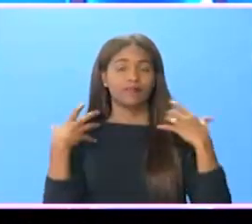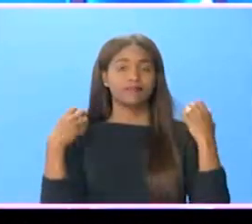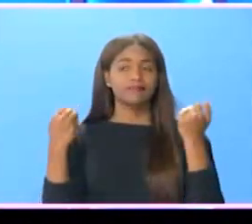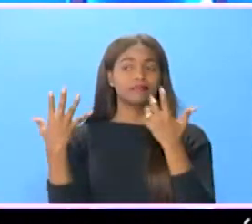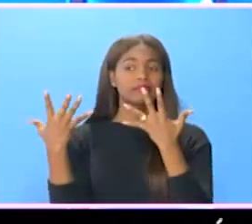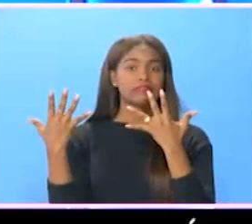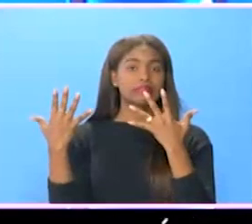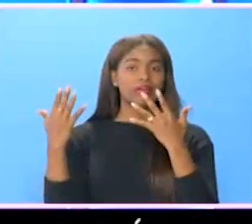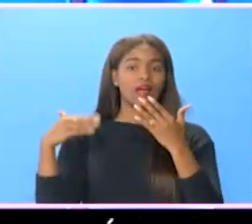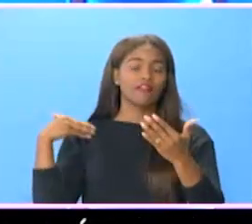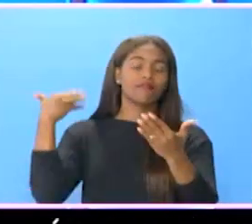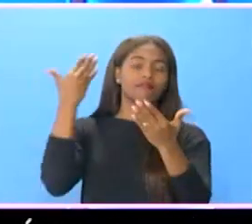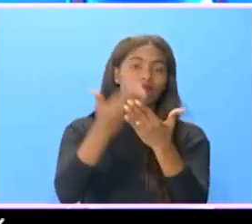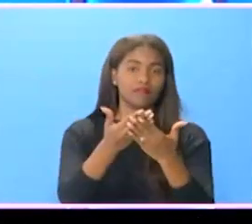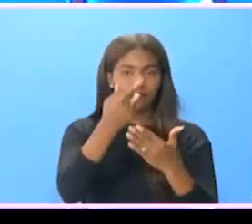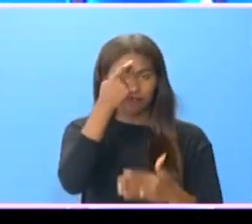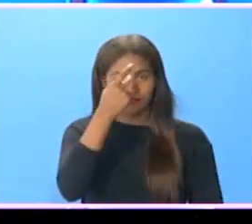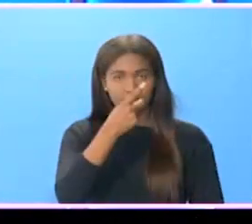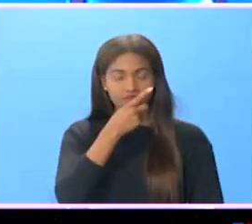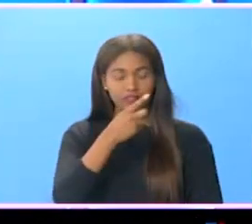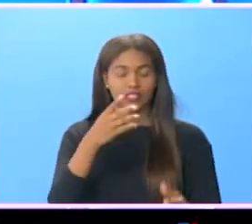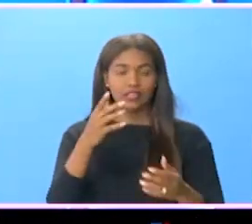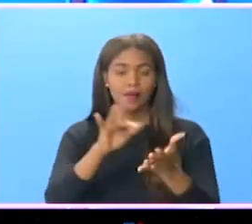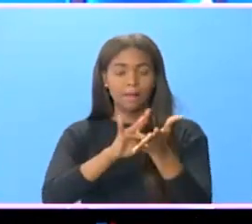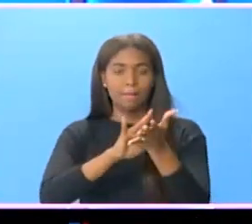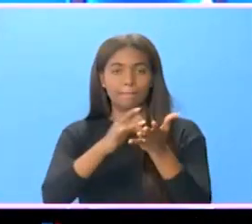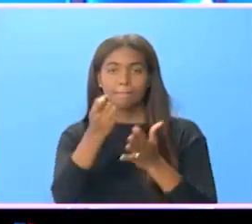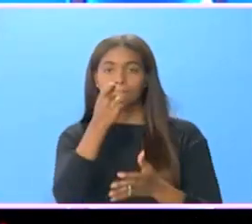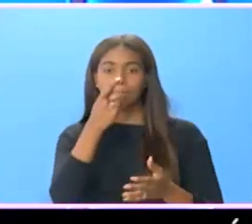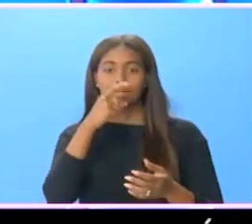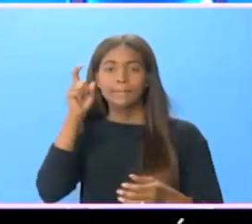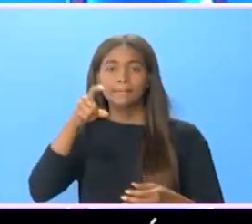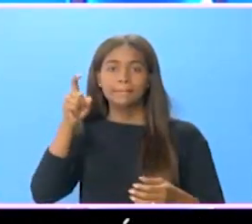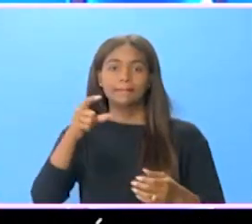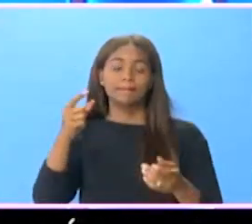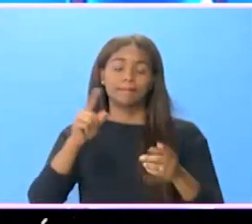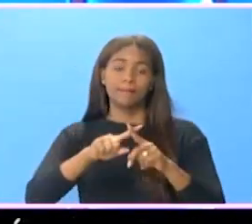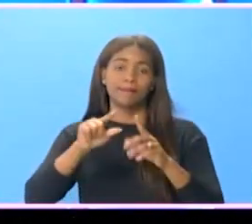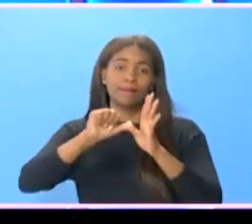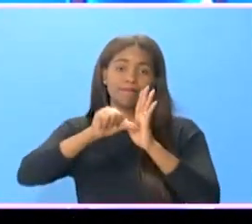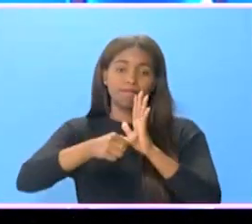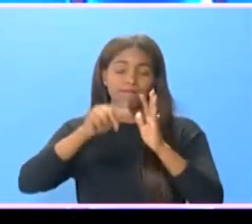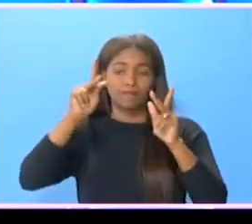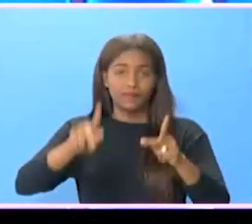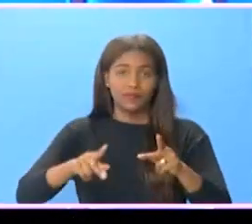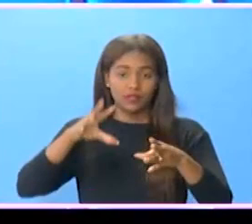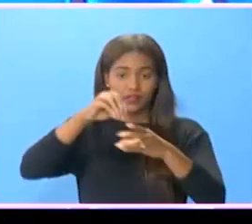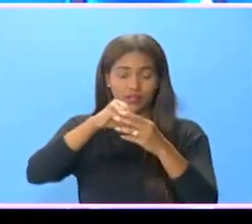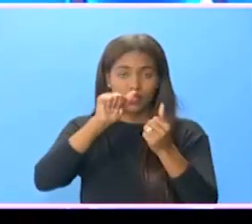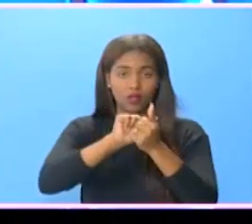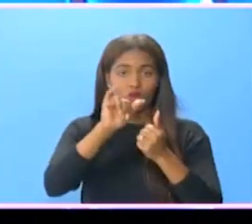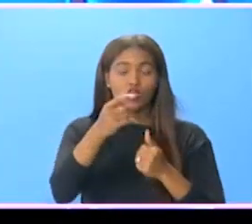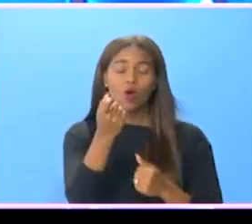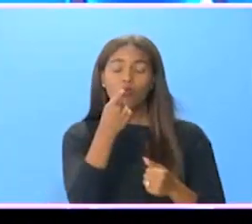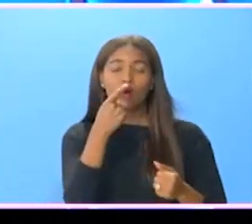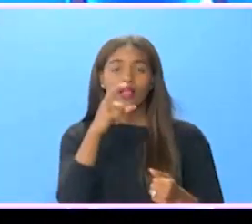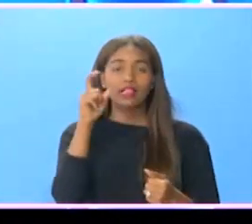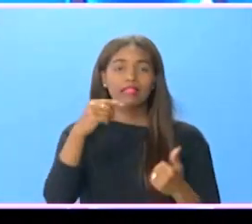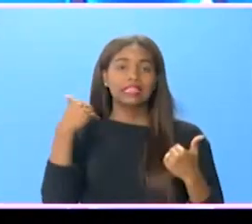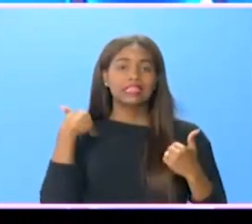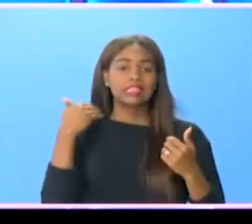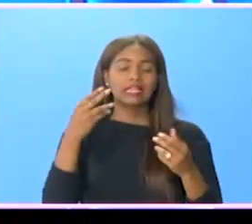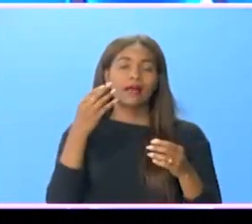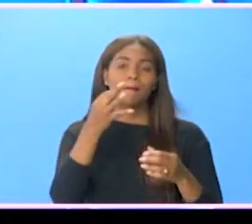de que arriben al país los fármacos demandados, aunque reitera que los dependientes de estos tratamientos tendrán una